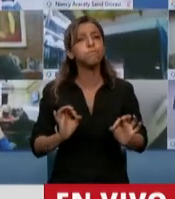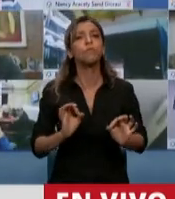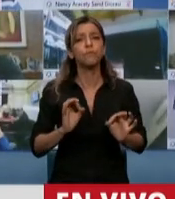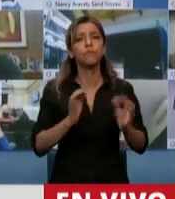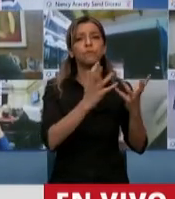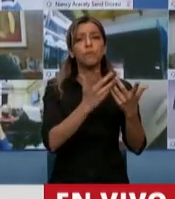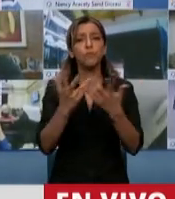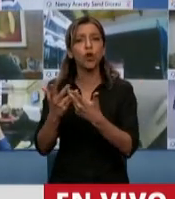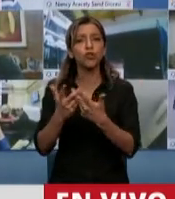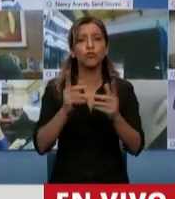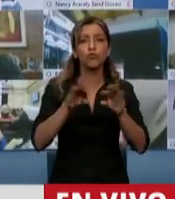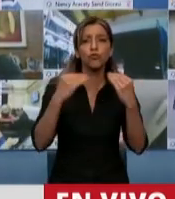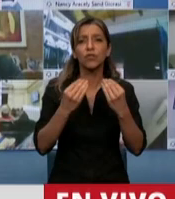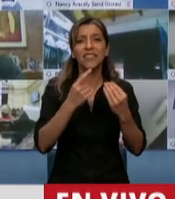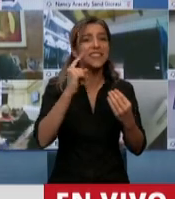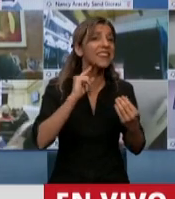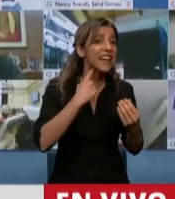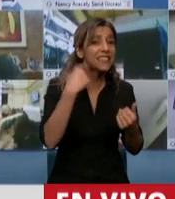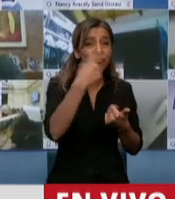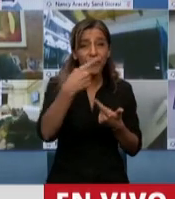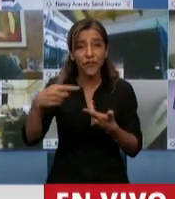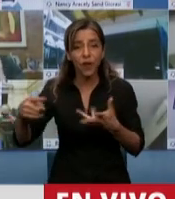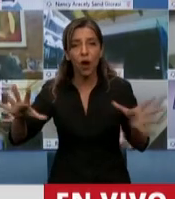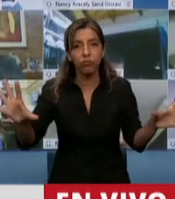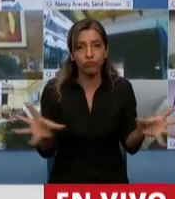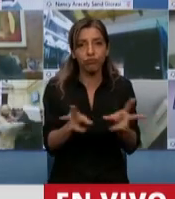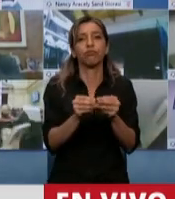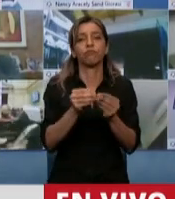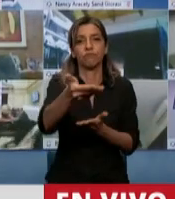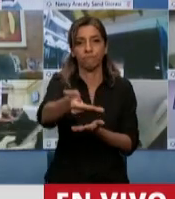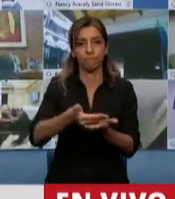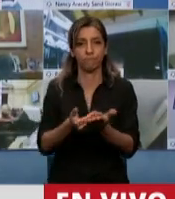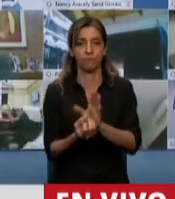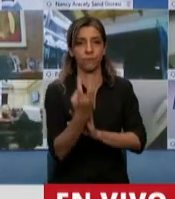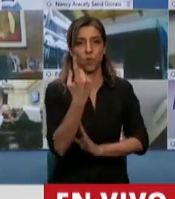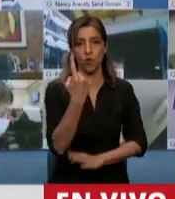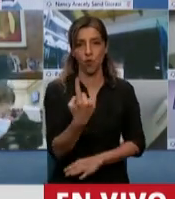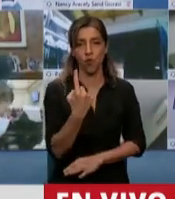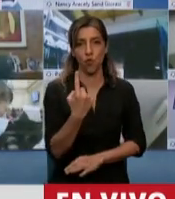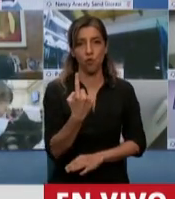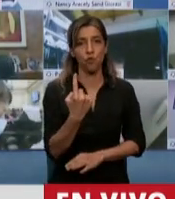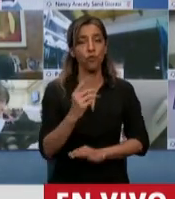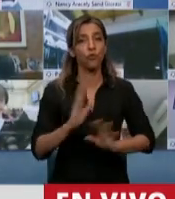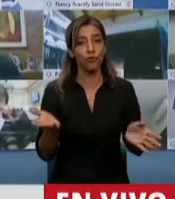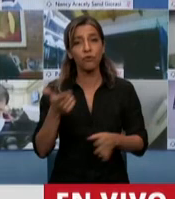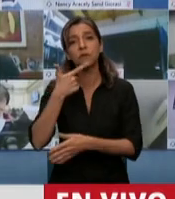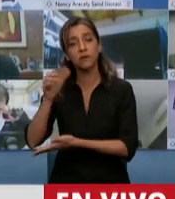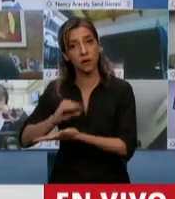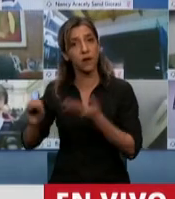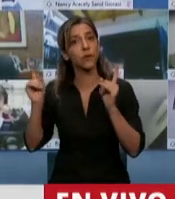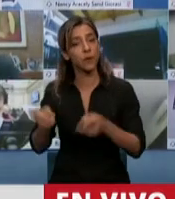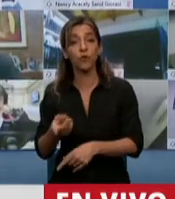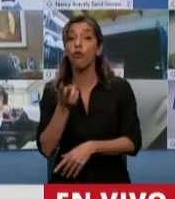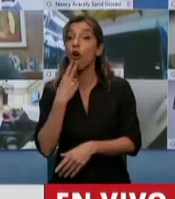sino también en el Senado, en el que también más de 11 proyectos fueron trabajados, y seguramente vamos a